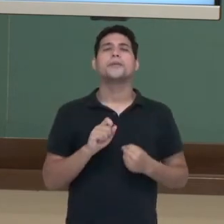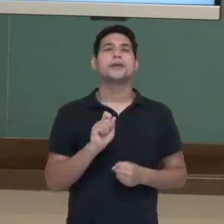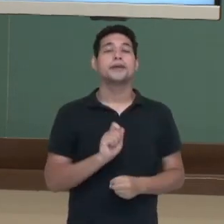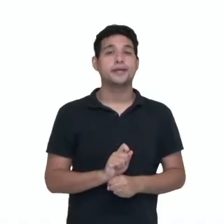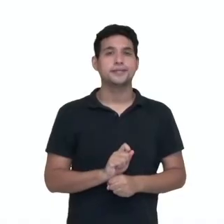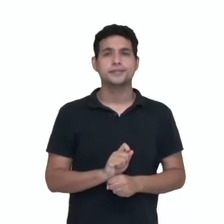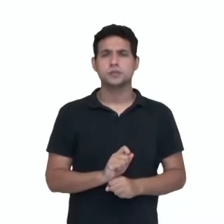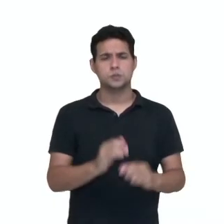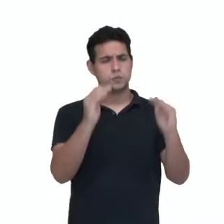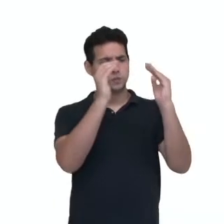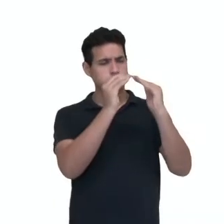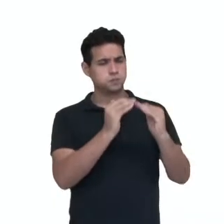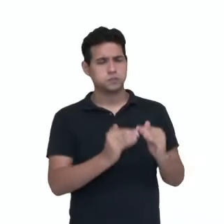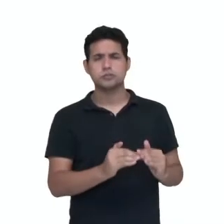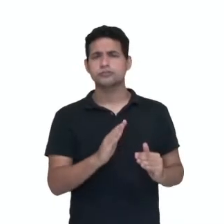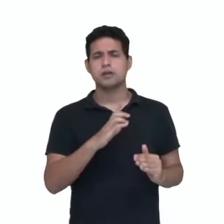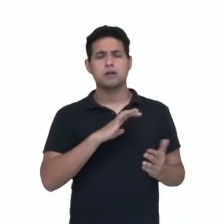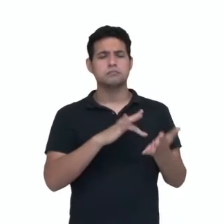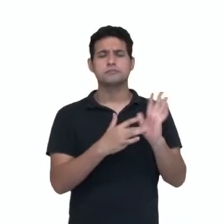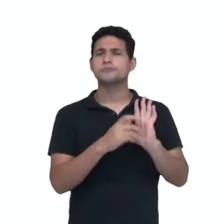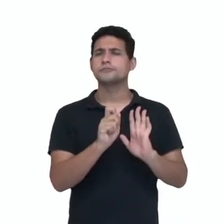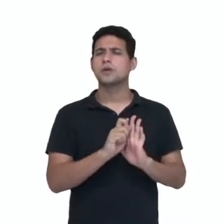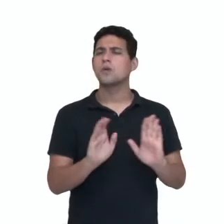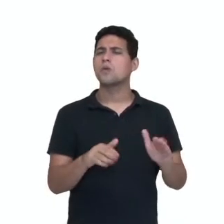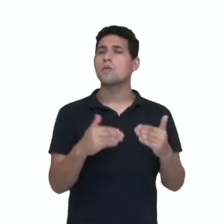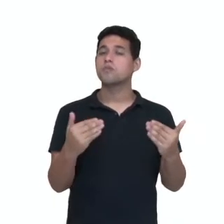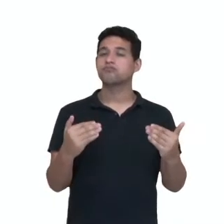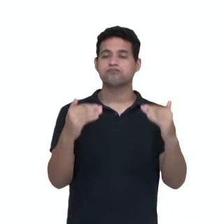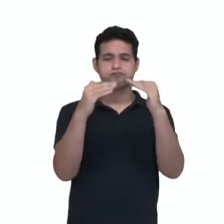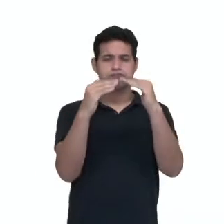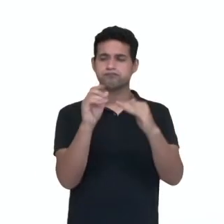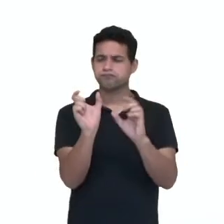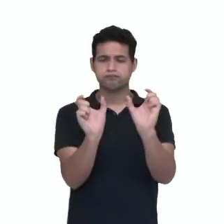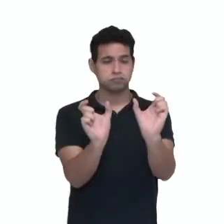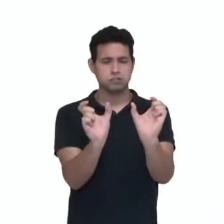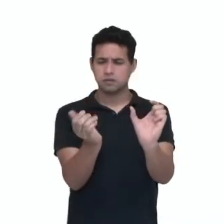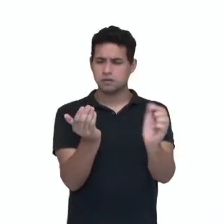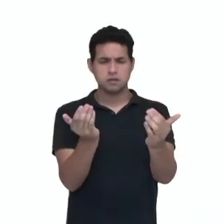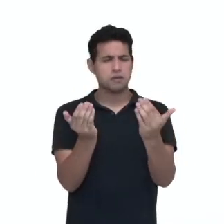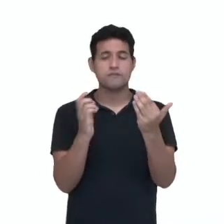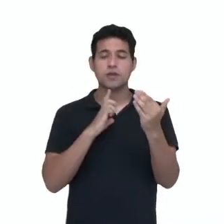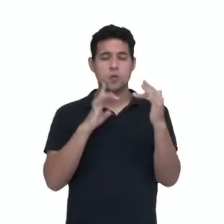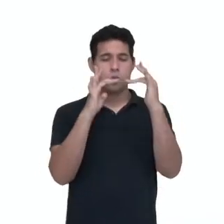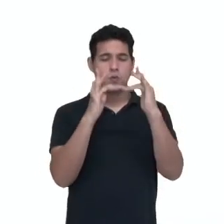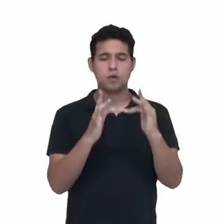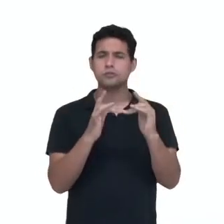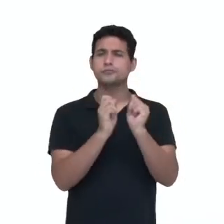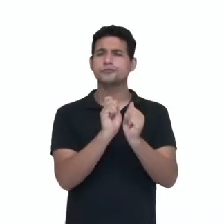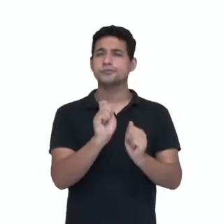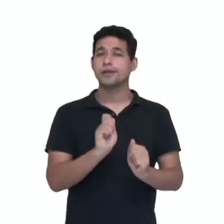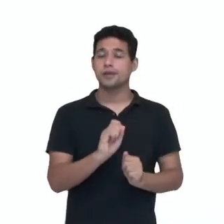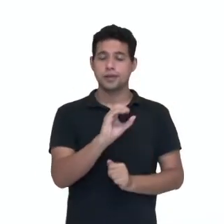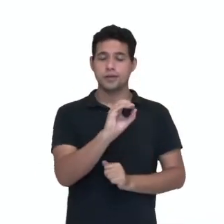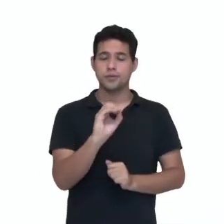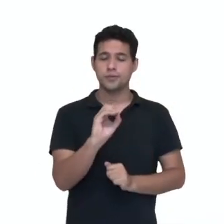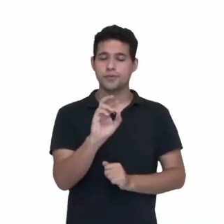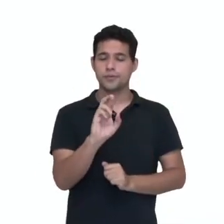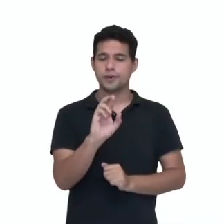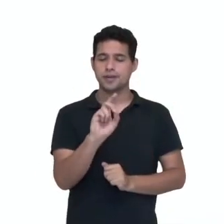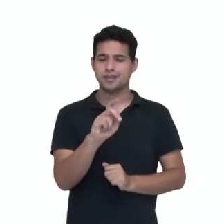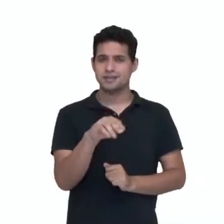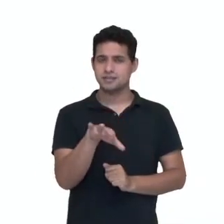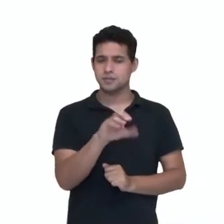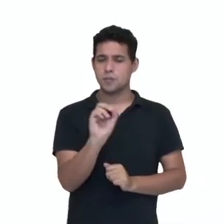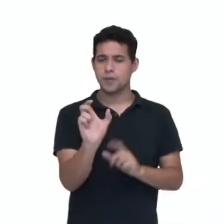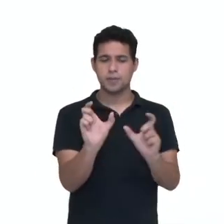Las conjunciones coordinantes son el tipo de conjunciones que establecen una relación de coordinación entre